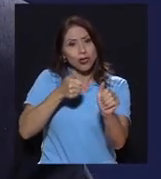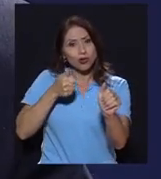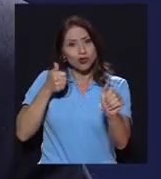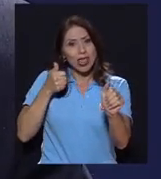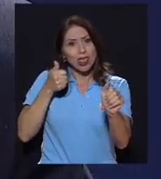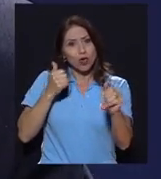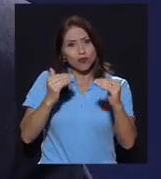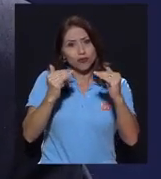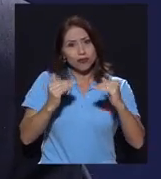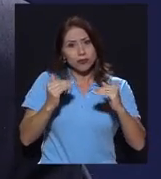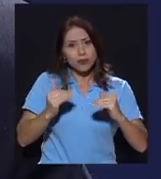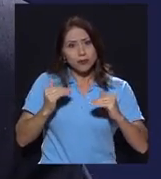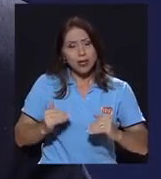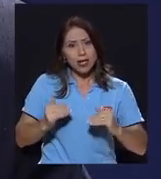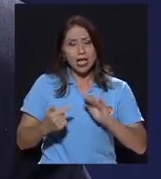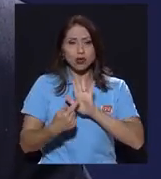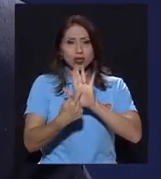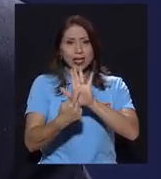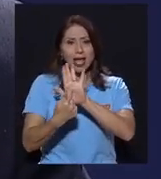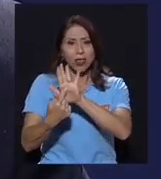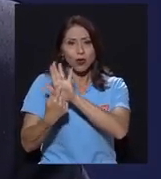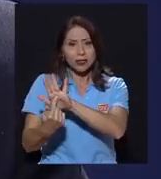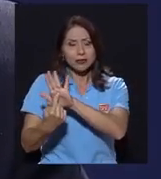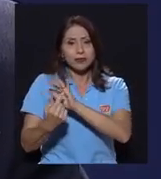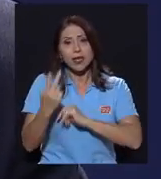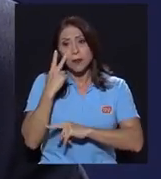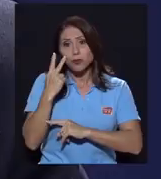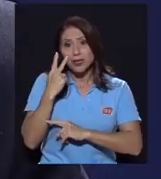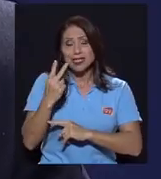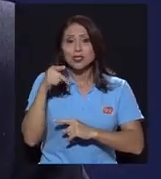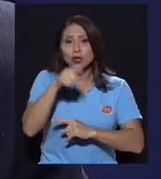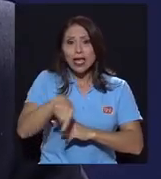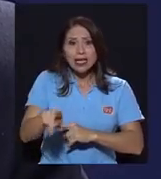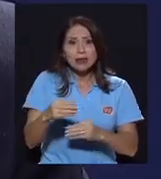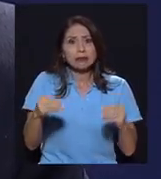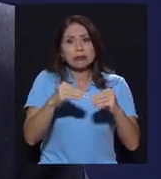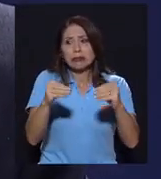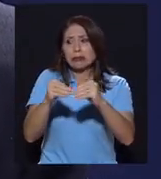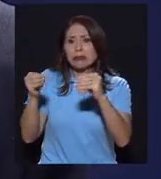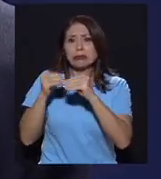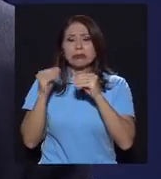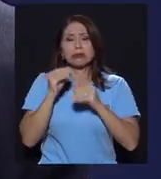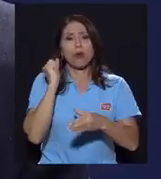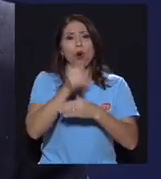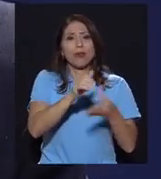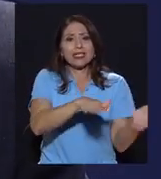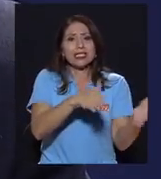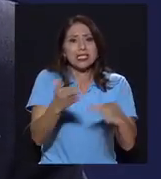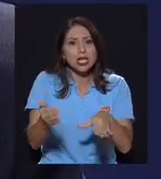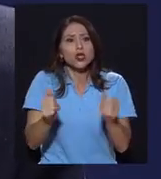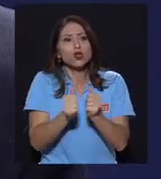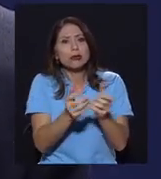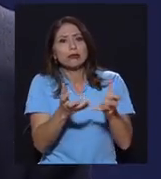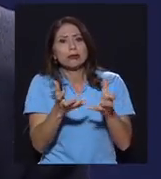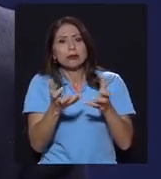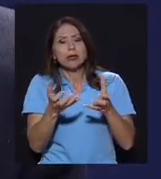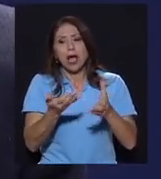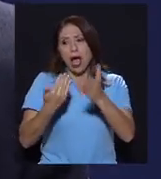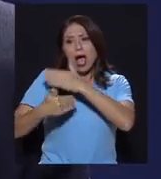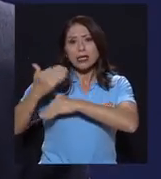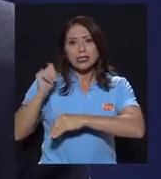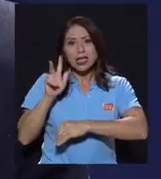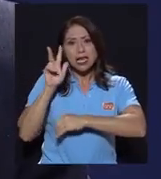hemos estado viendo romperse los récords de homicidios dolosos año tras año desde hace tres años